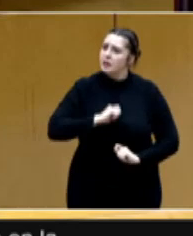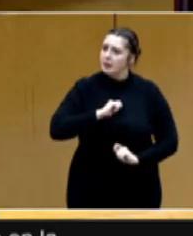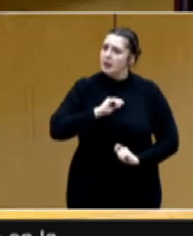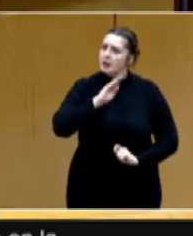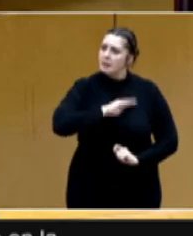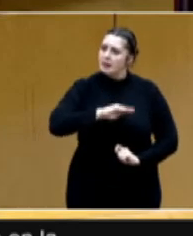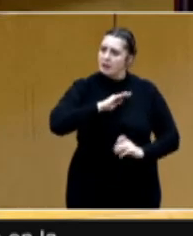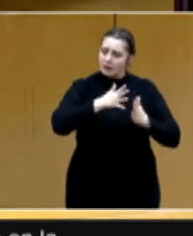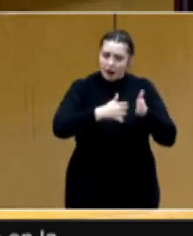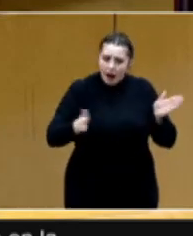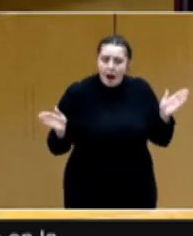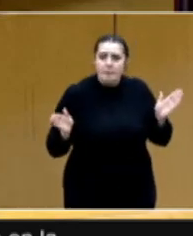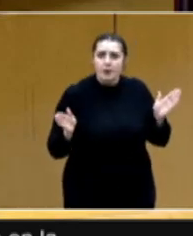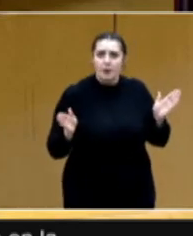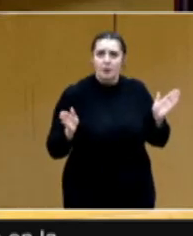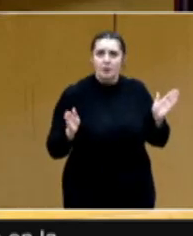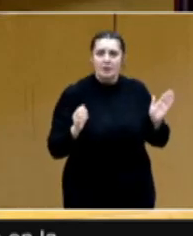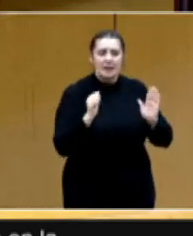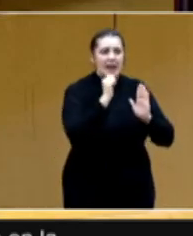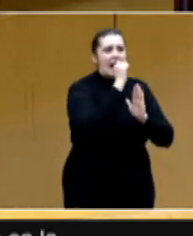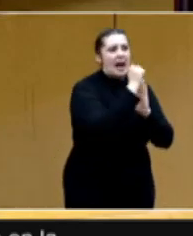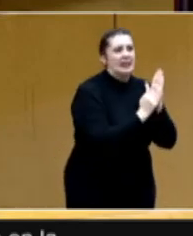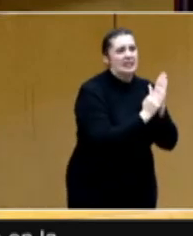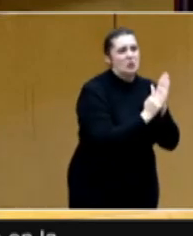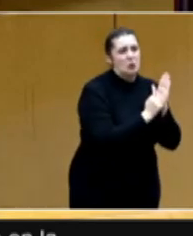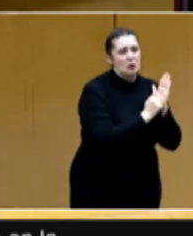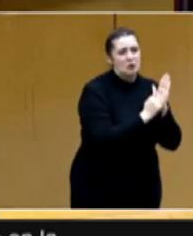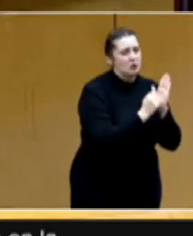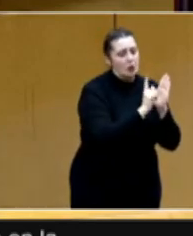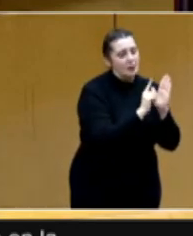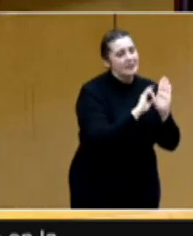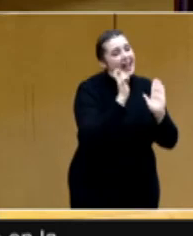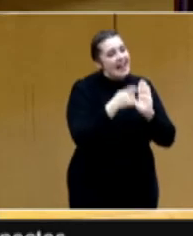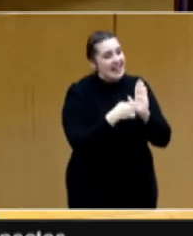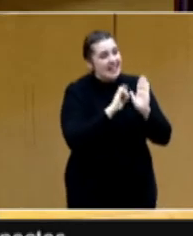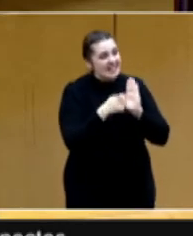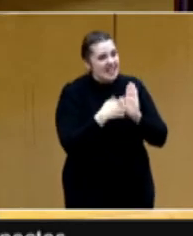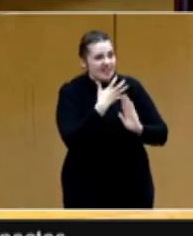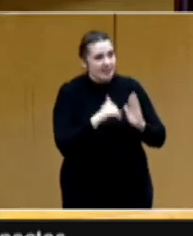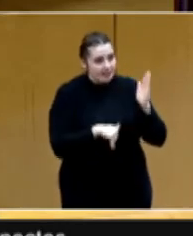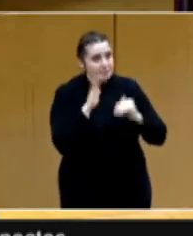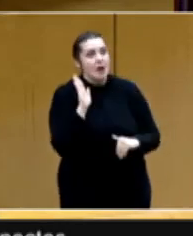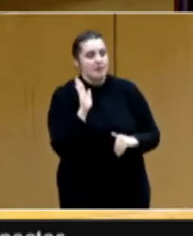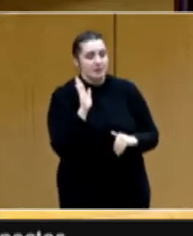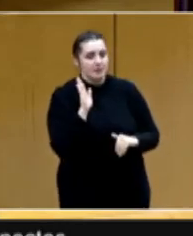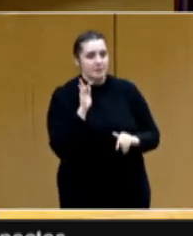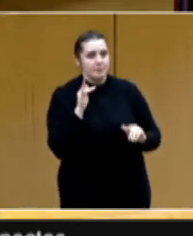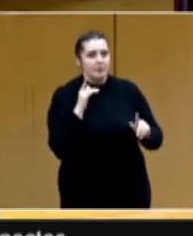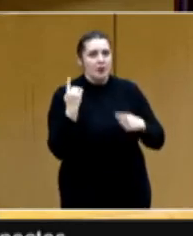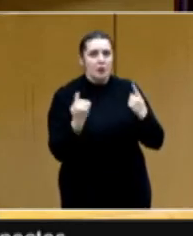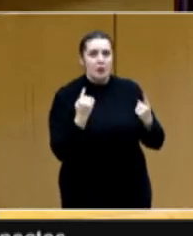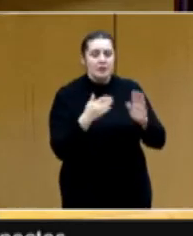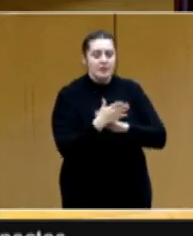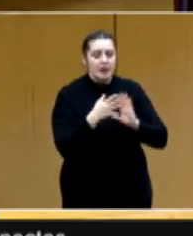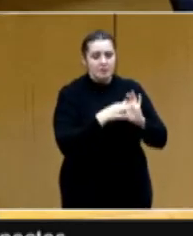en vez de artículos tiene leyes y tiene más de 500 leyes nuestro foro nuevo en muchos aspectos había remisiones al código civil que obviamente